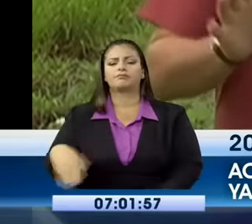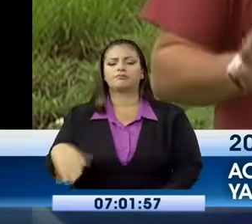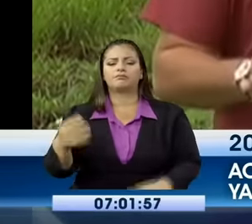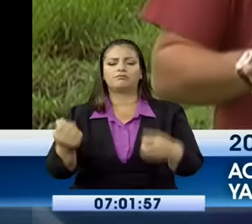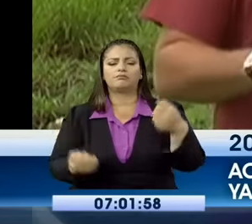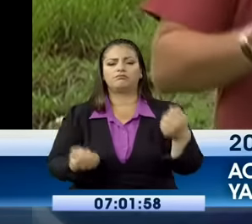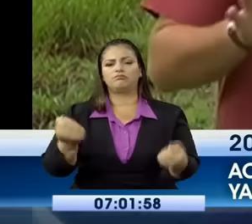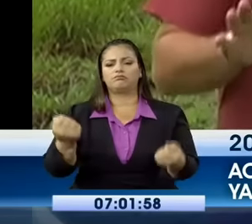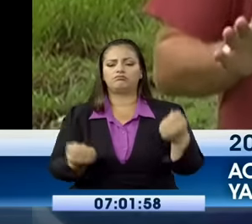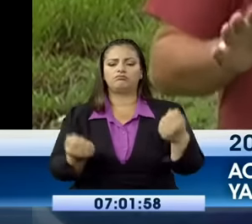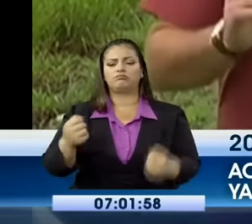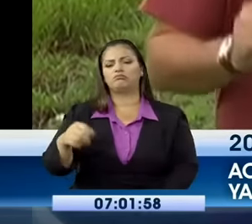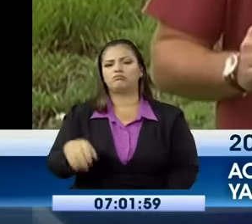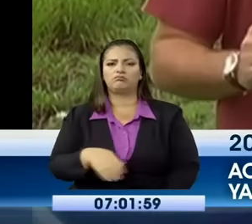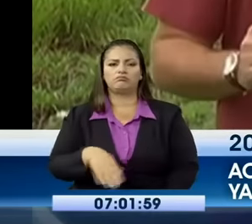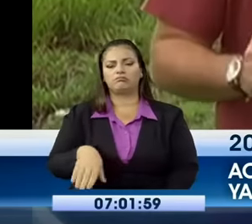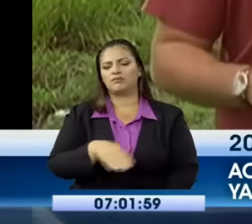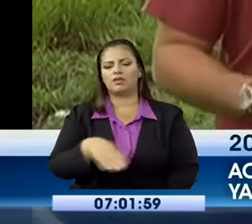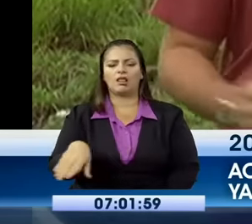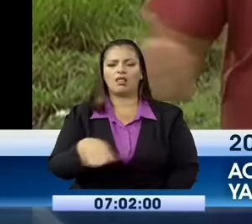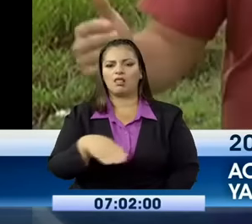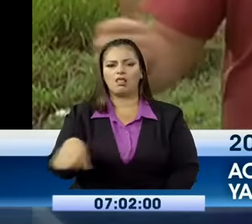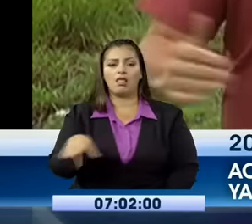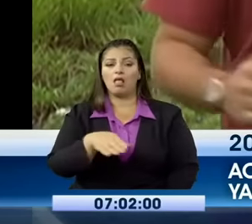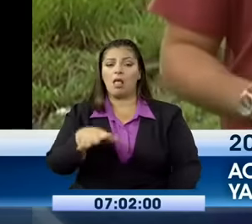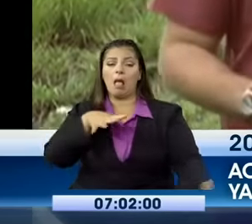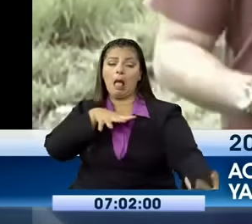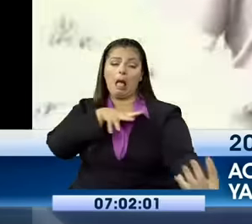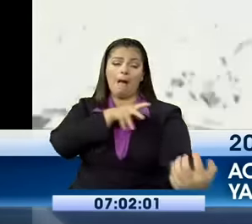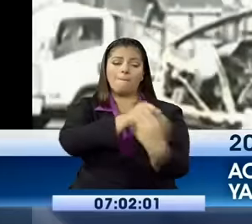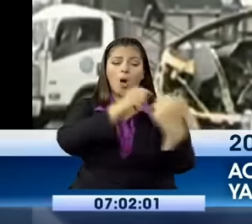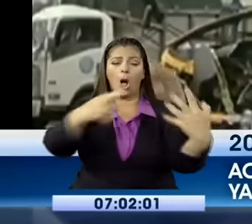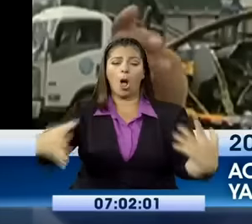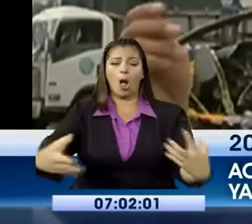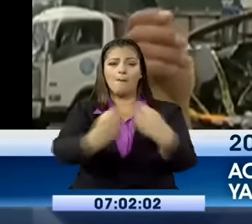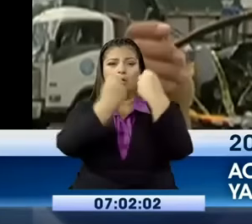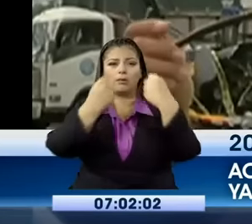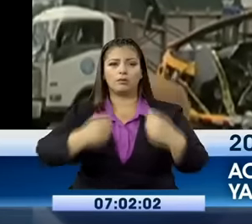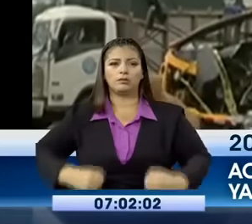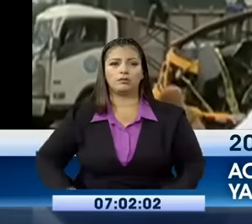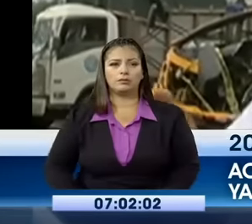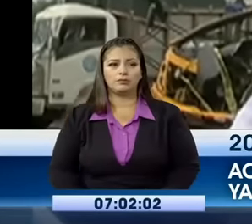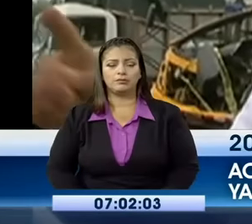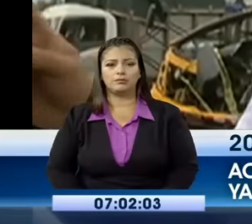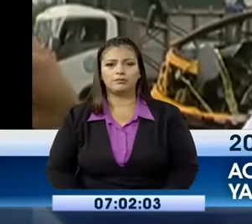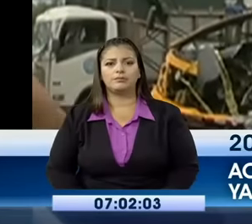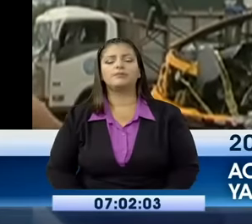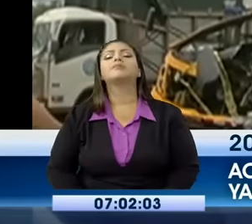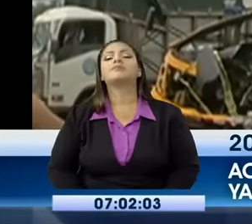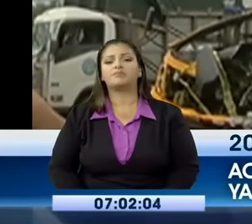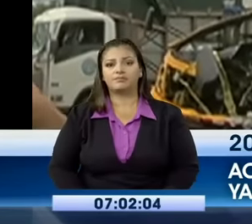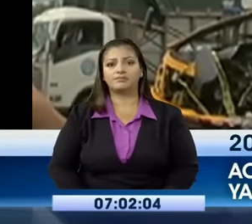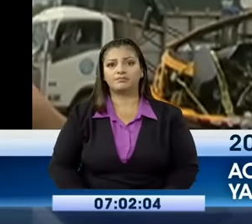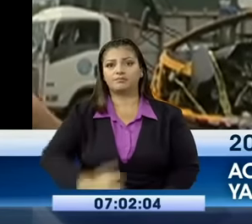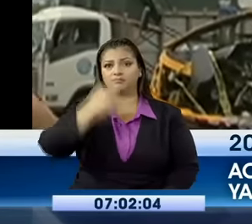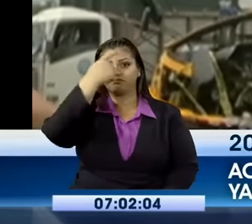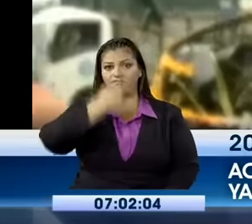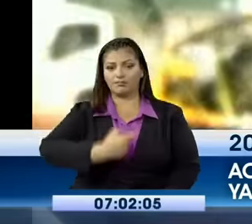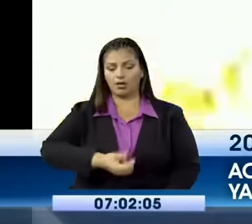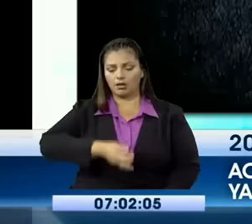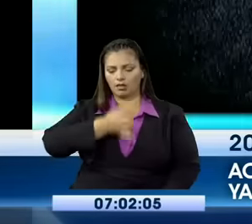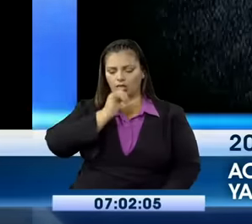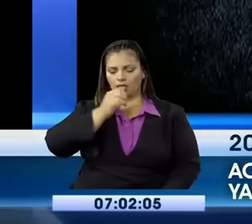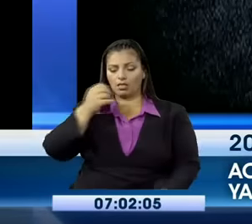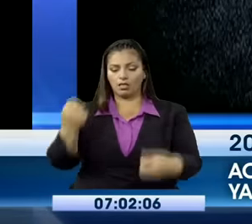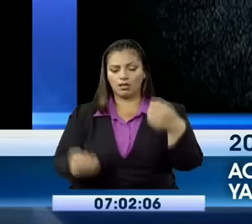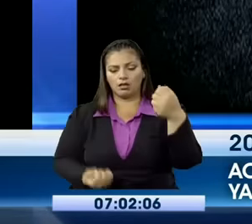habría invadido parte del carril contrario derivándose en el accidente el primer impacto como invade carril carril contrario el